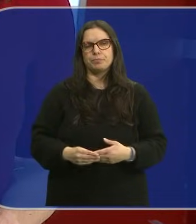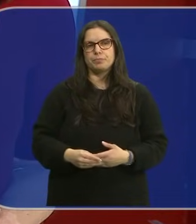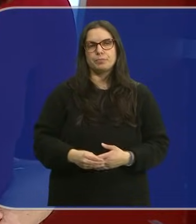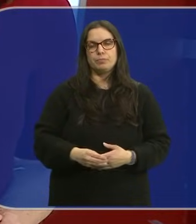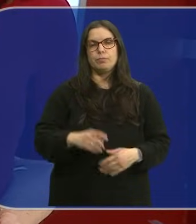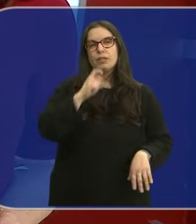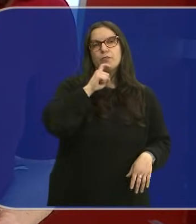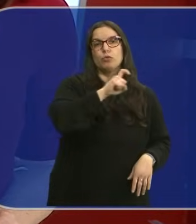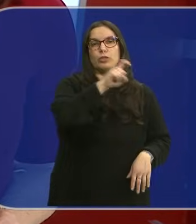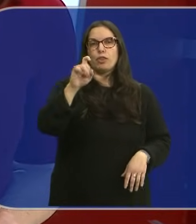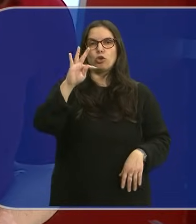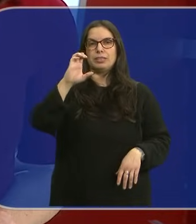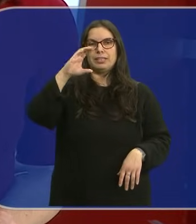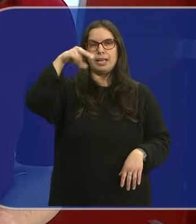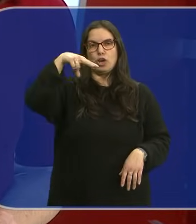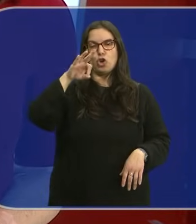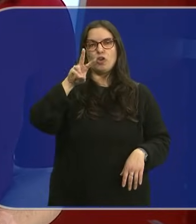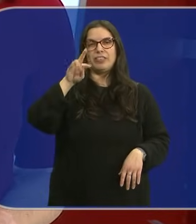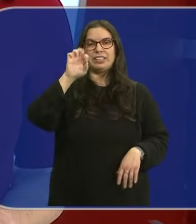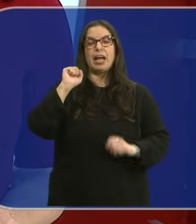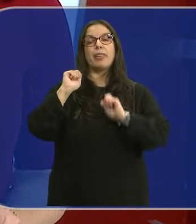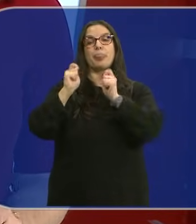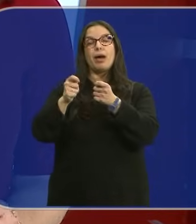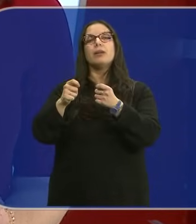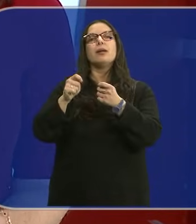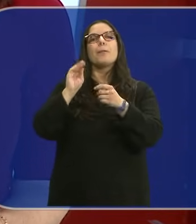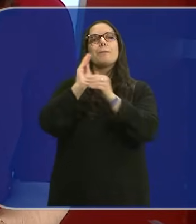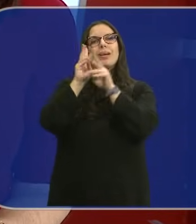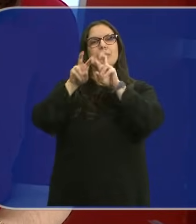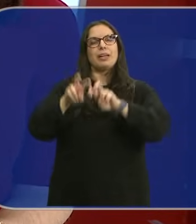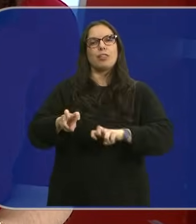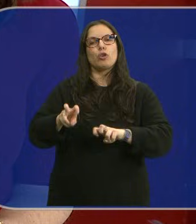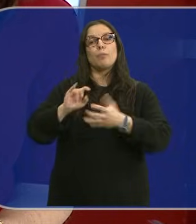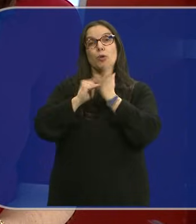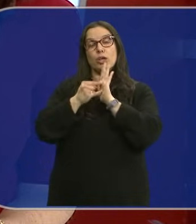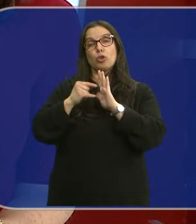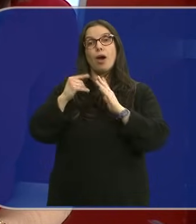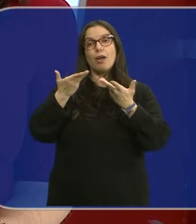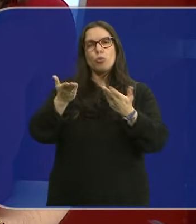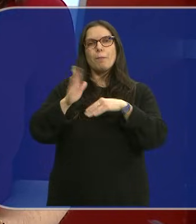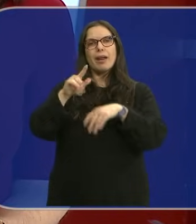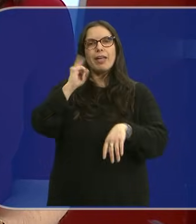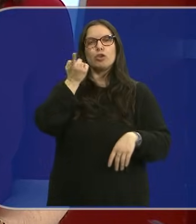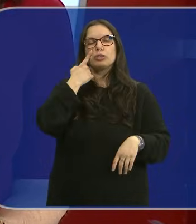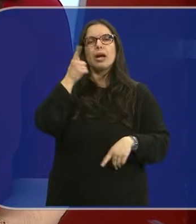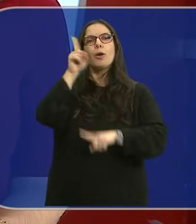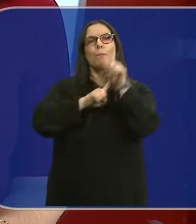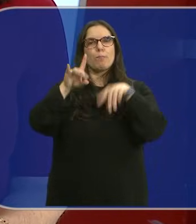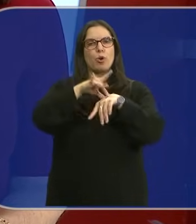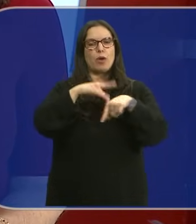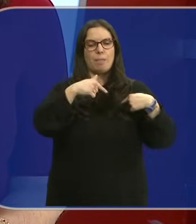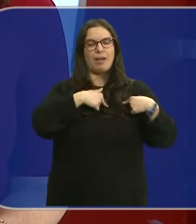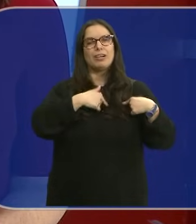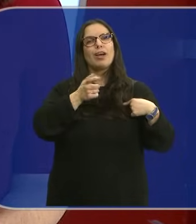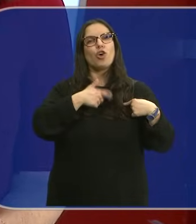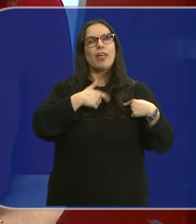La Fundación Tecnovitae ha concedido una beca de investigación a un proyecto que ayudará al diagnóstico de una patología cardíaca que afecta